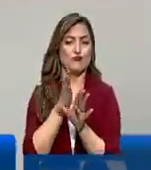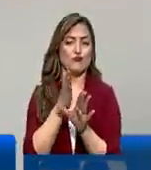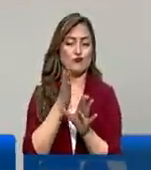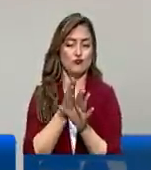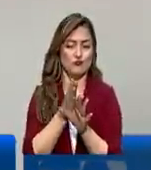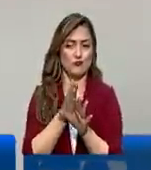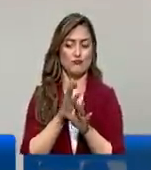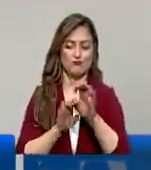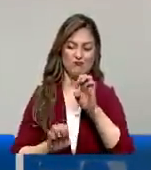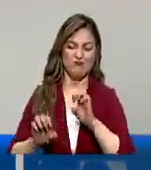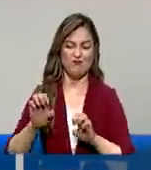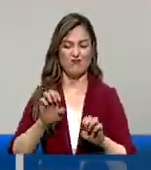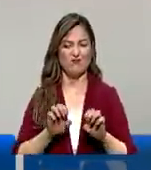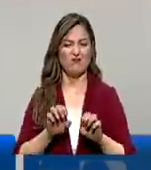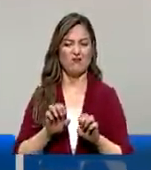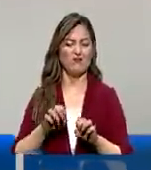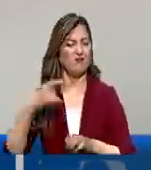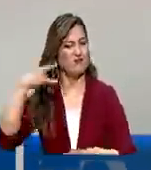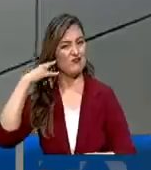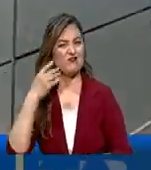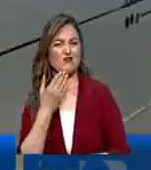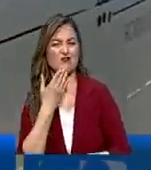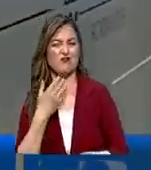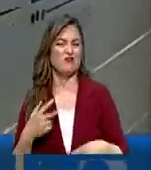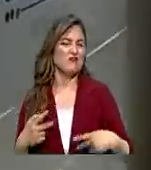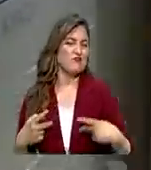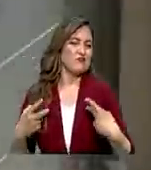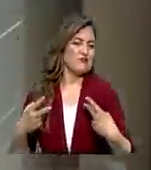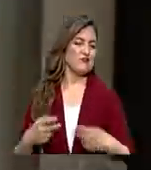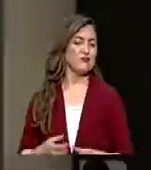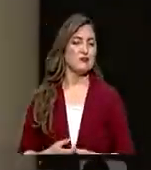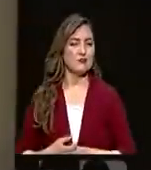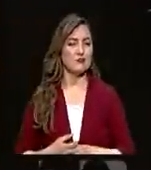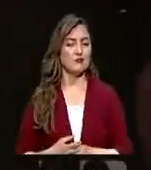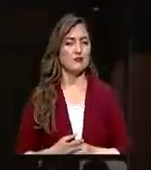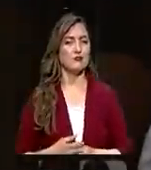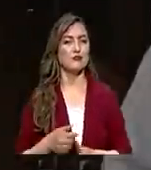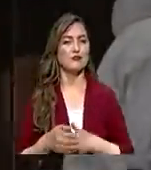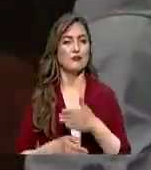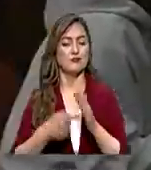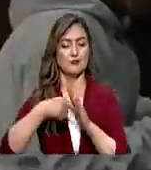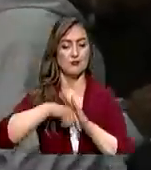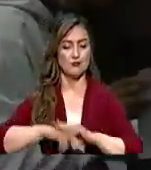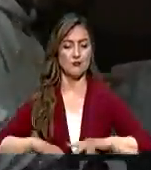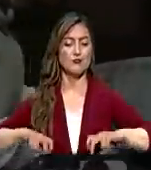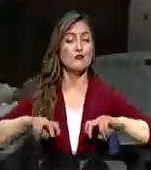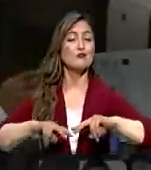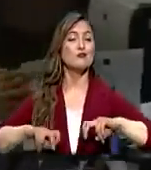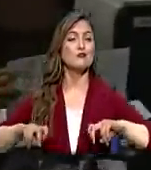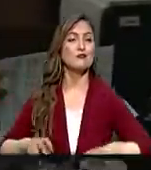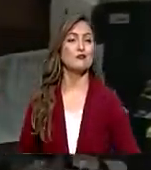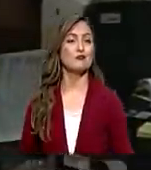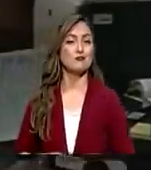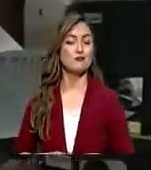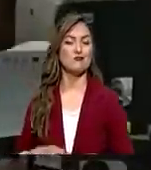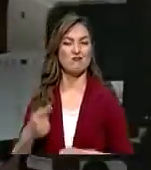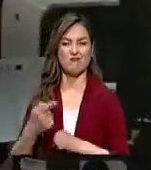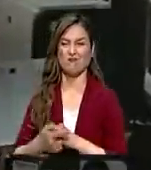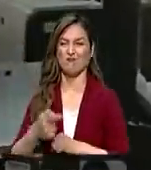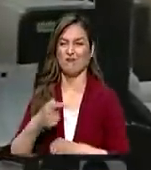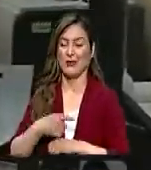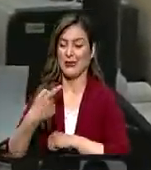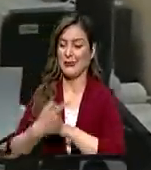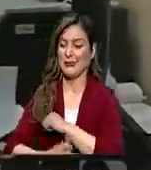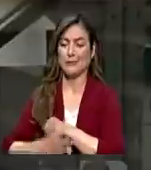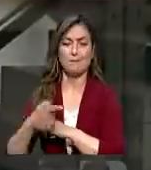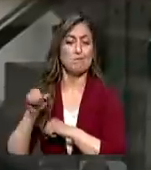el entorno de desenvolvimiento familiar. El proceso se encuentra ahora en instrucción fiscal por tratarse de un delito flagrante,